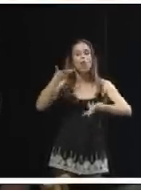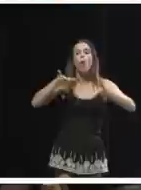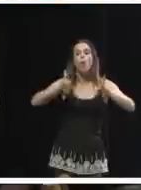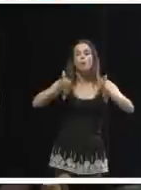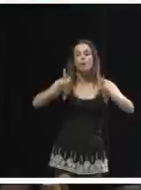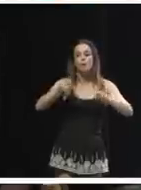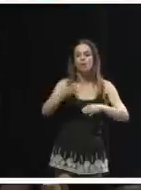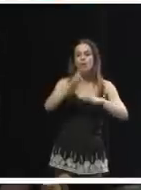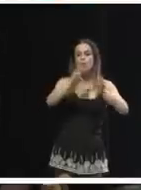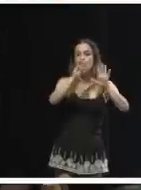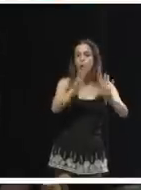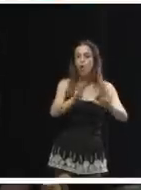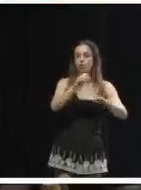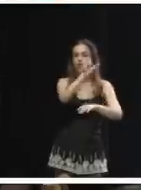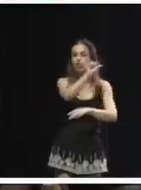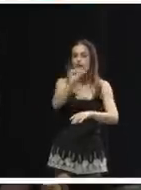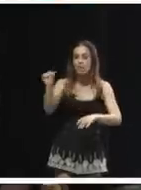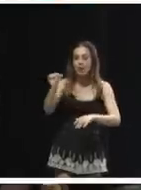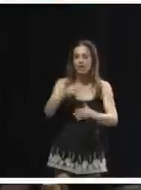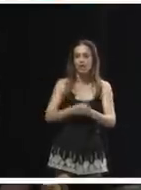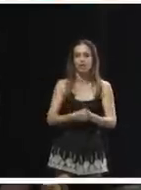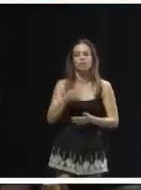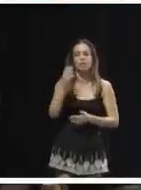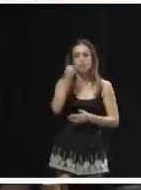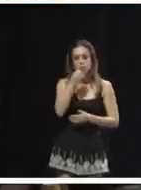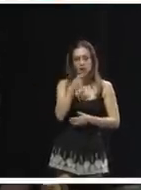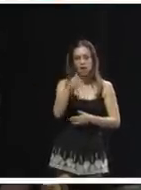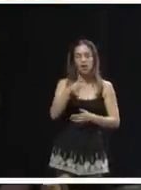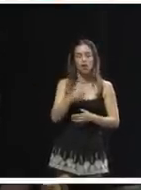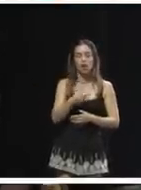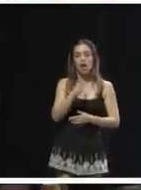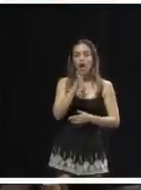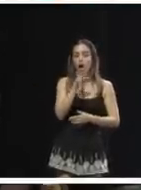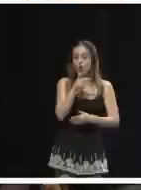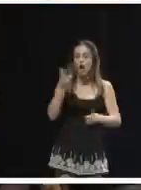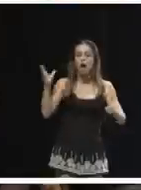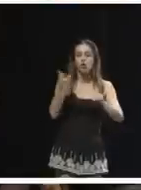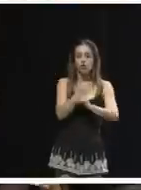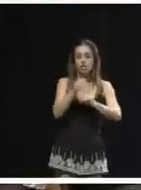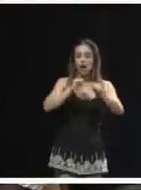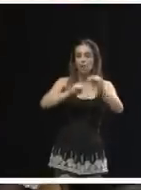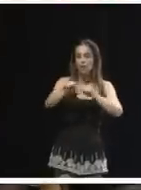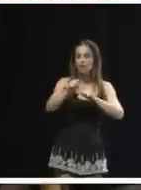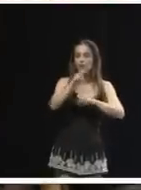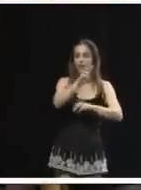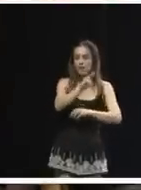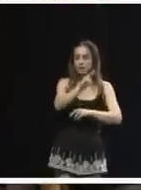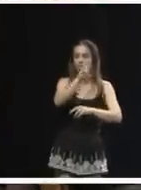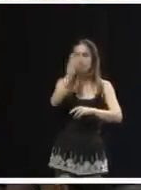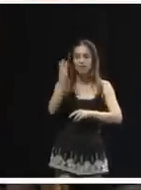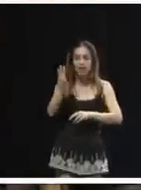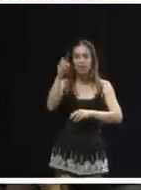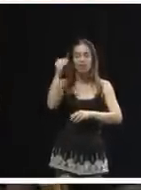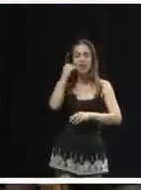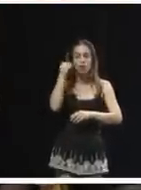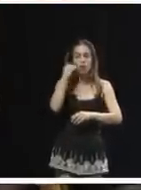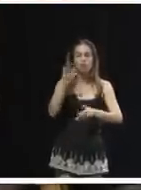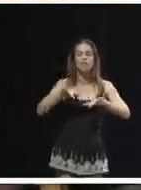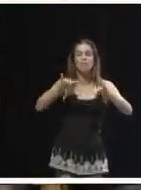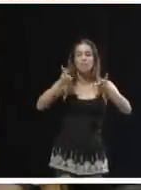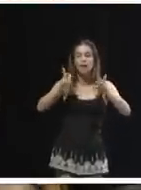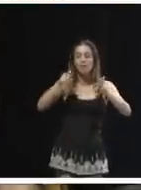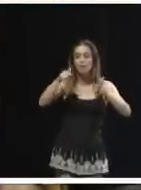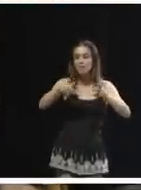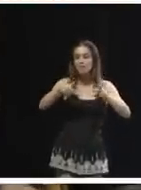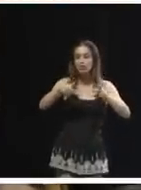de 8 semanas. Bien, lo que vamos a conseguir a partir del 23 de julio es que ese permiso